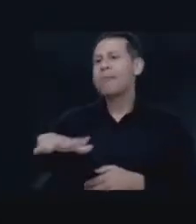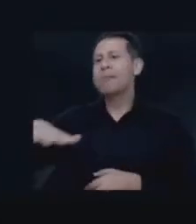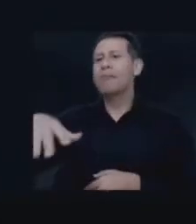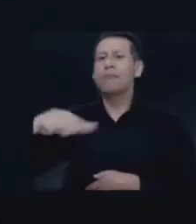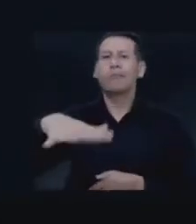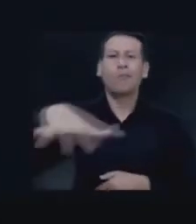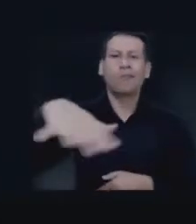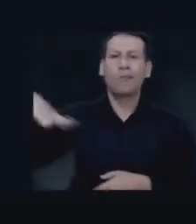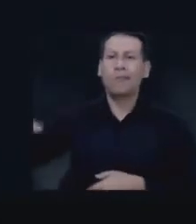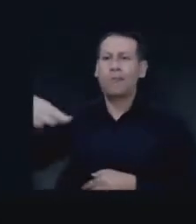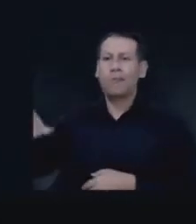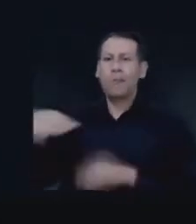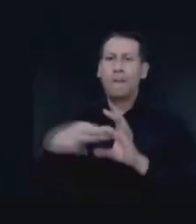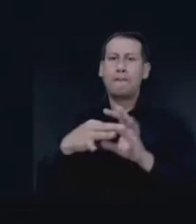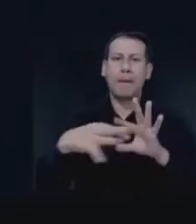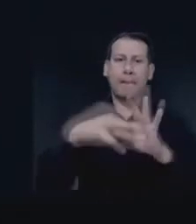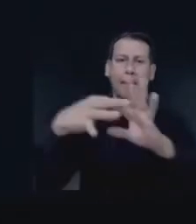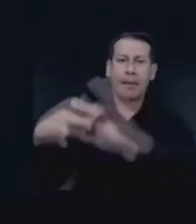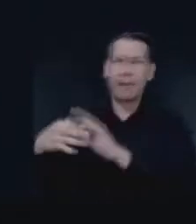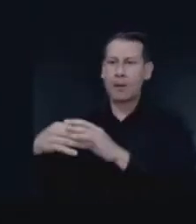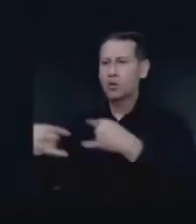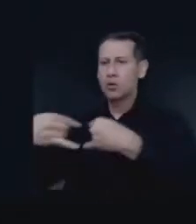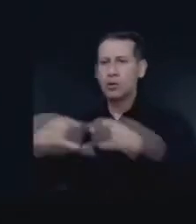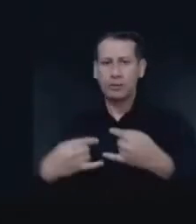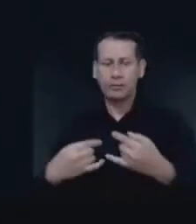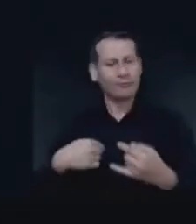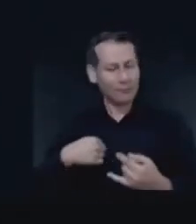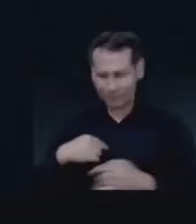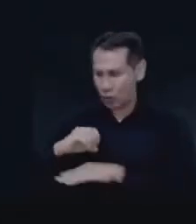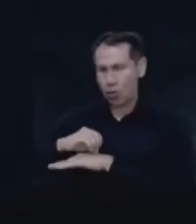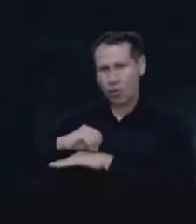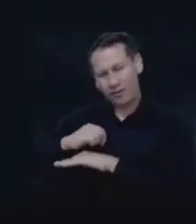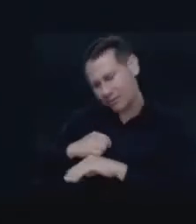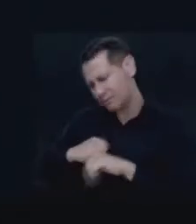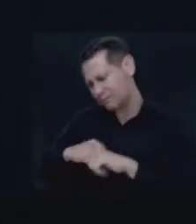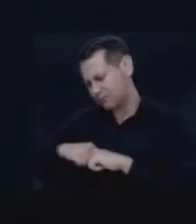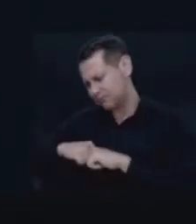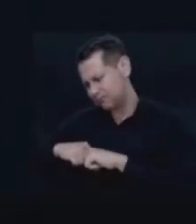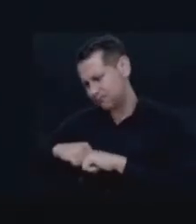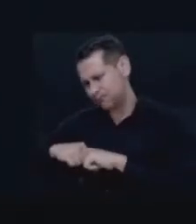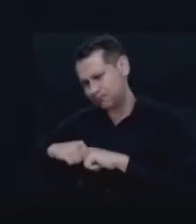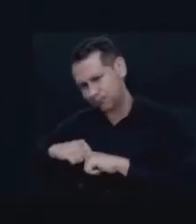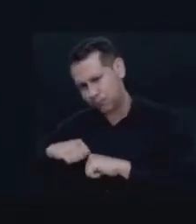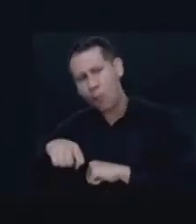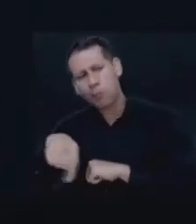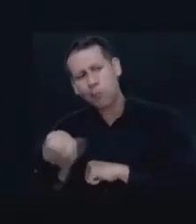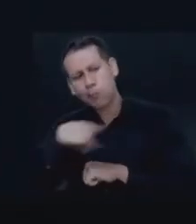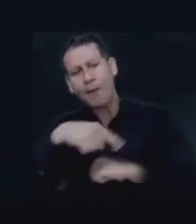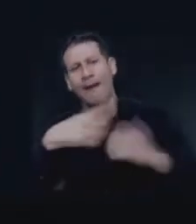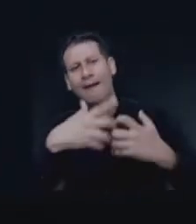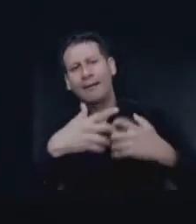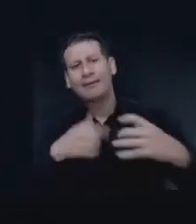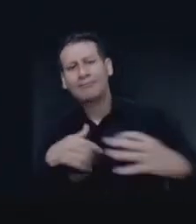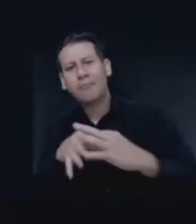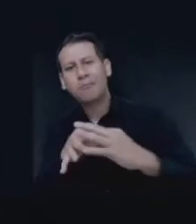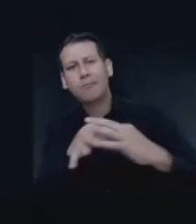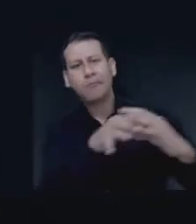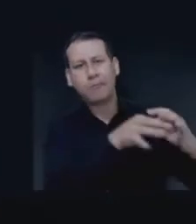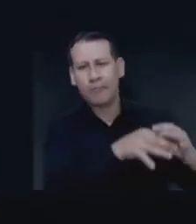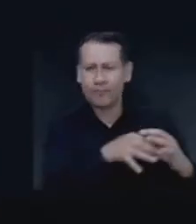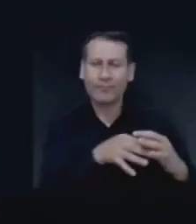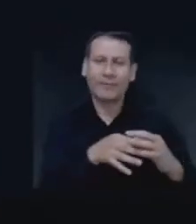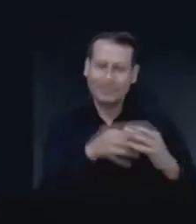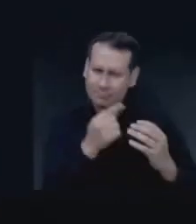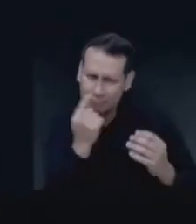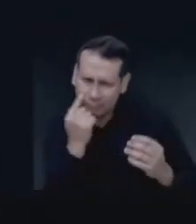Así que el rol de mi organización es trabajar junto con los capítulos locales para identificar esas barreras, colaborar